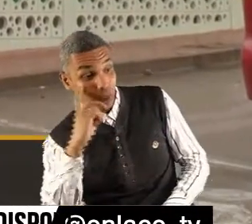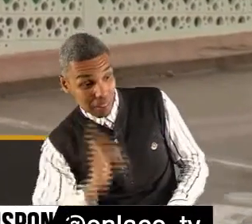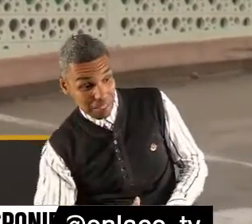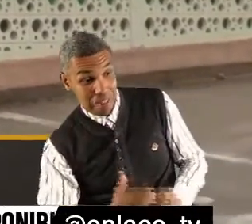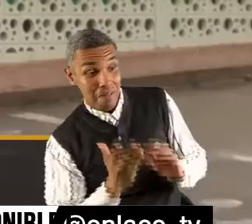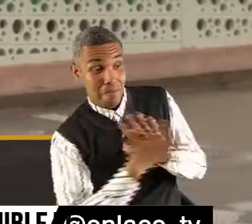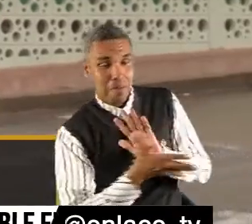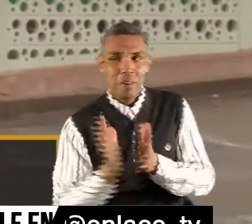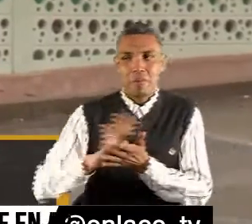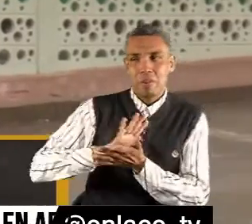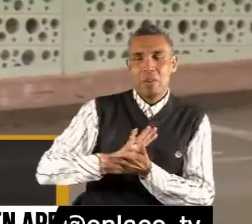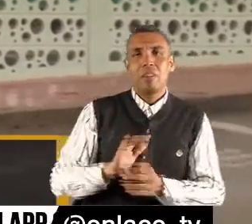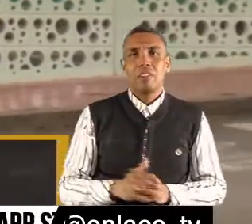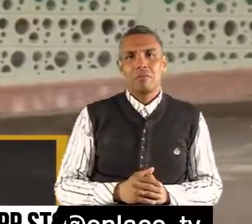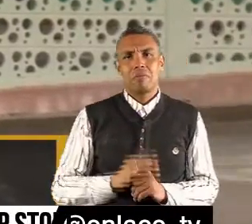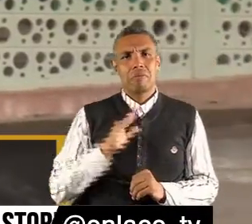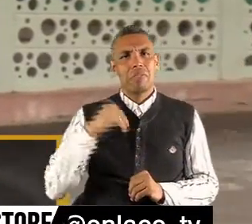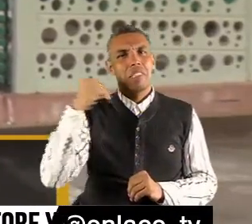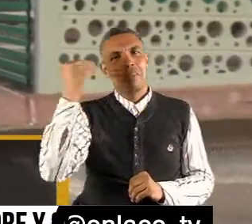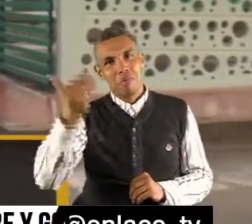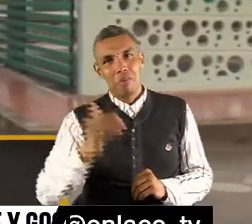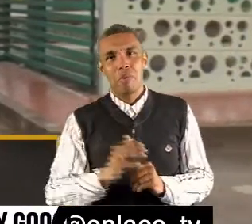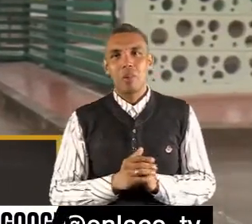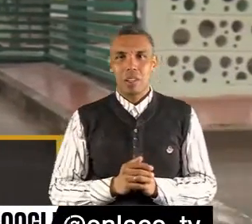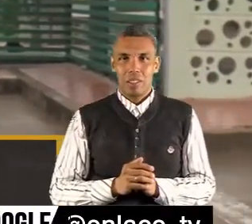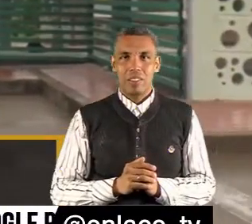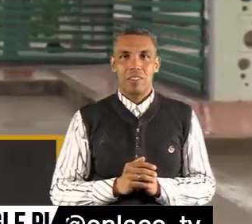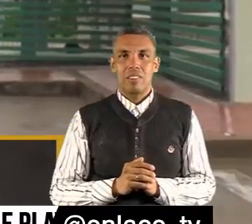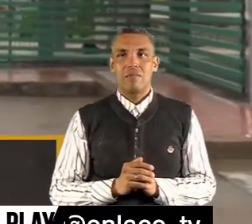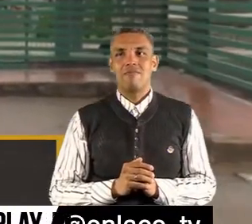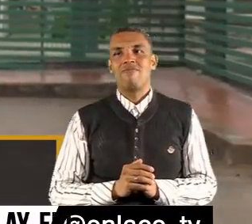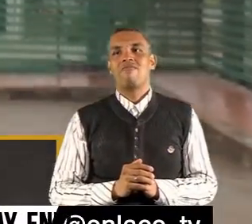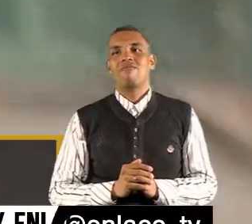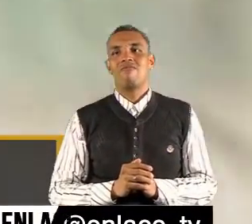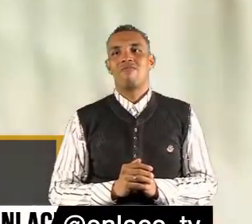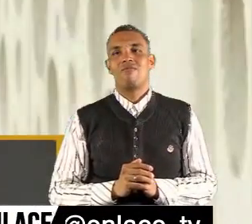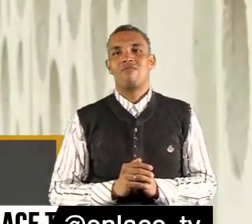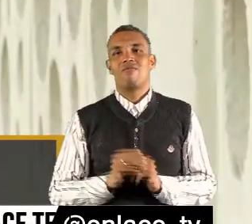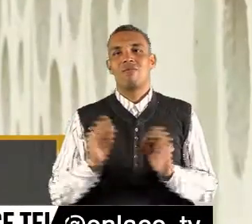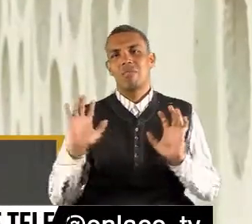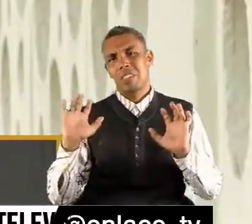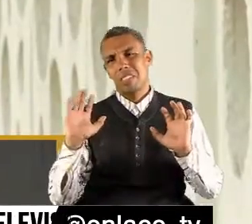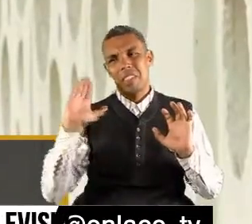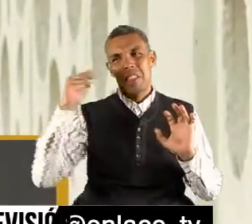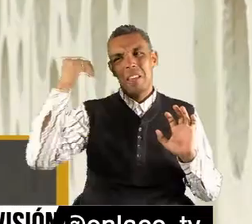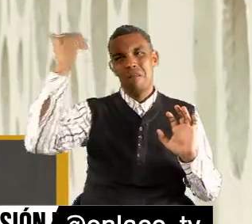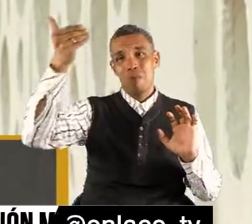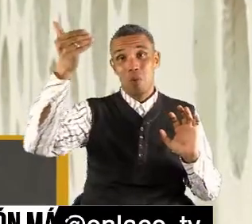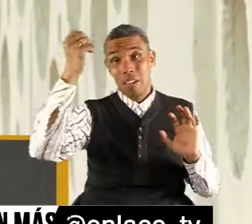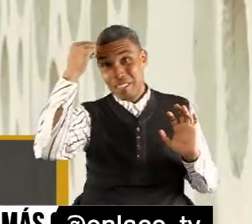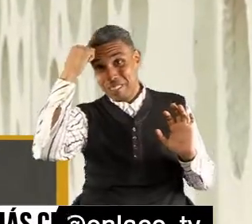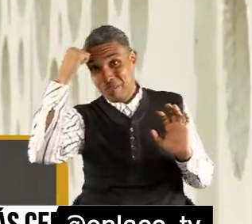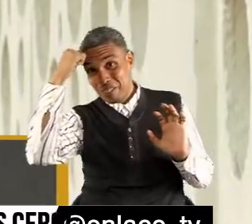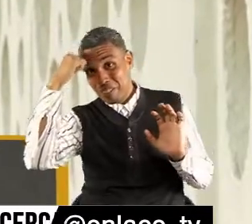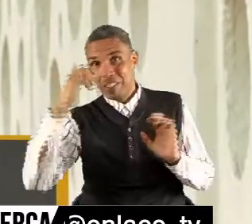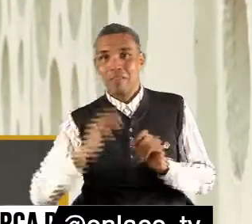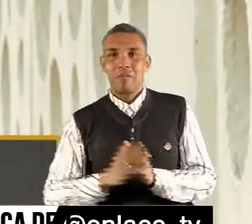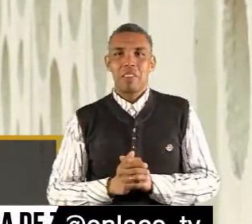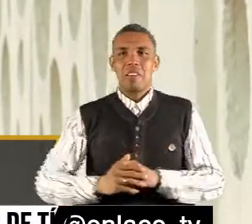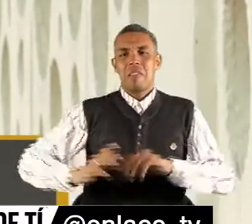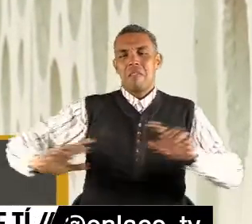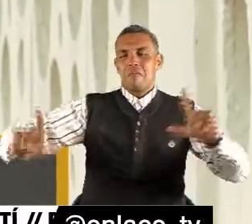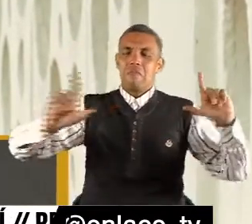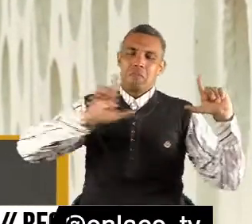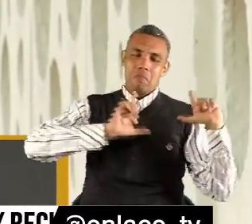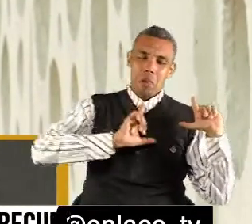hubo que nombrar profesores licenciados y lo licenciaron a él porque solo es bachiller. El secretario de Educación de ese entonces,